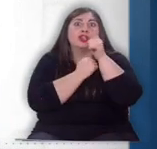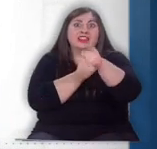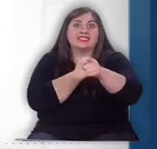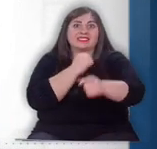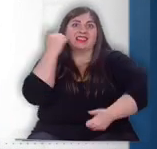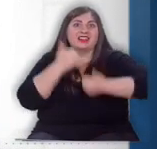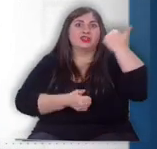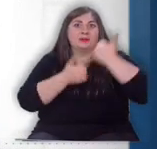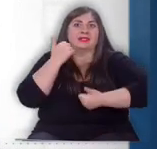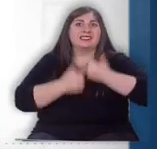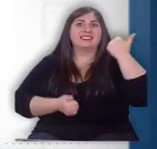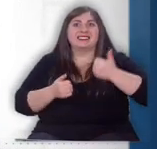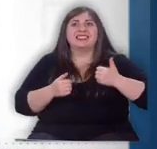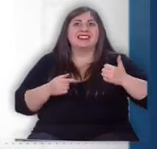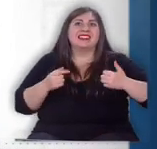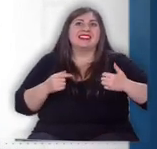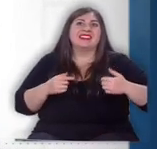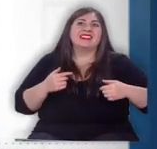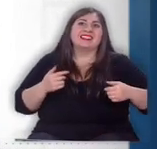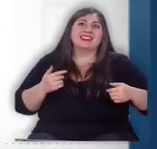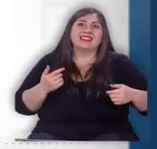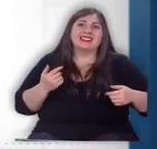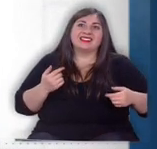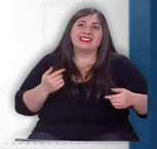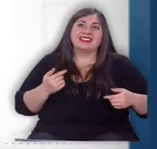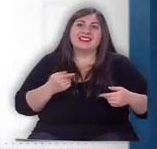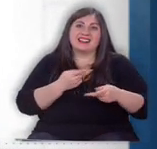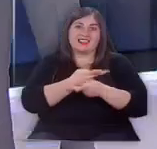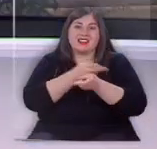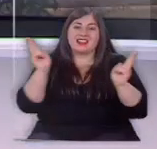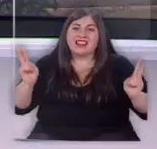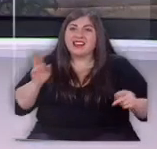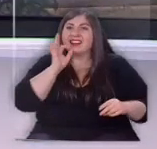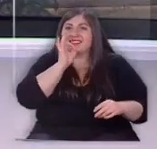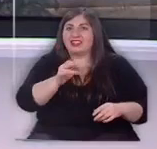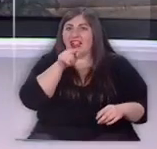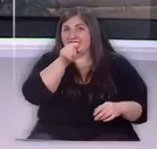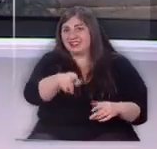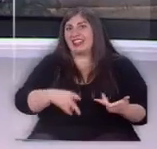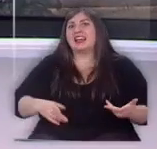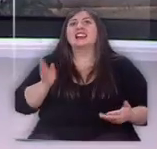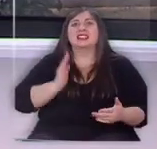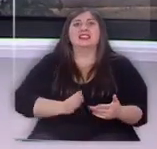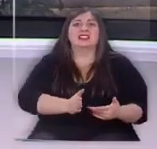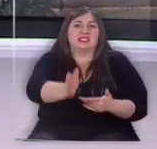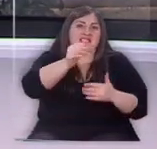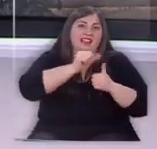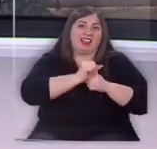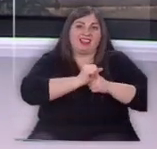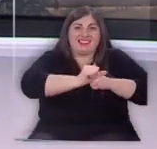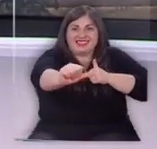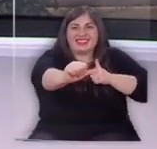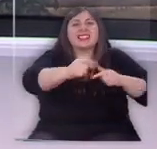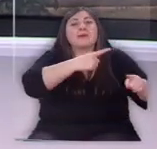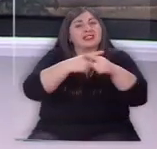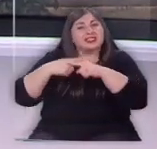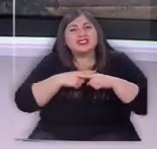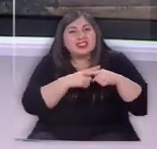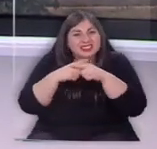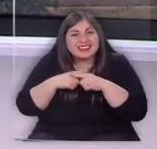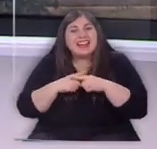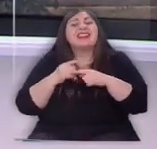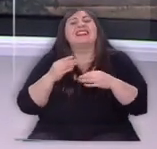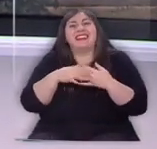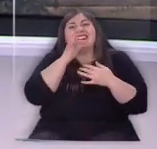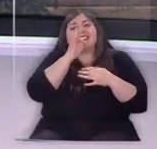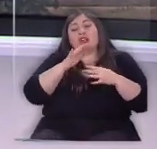sus rivales y, fiel a su estilo, de broma dijo, bueno, ahí está. Hay que mantener el distanciamiento social. A propósito de la